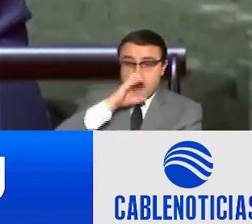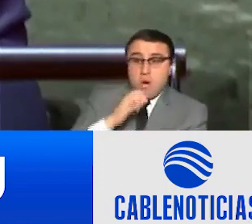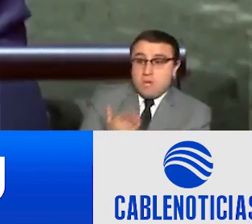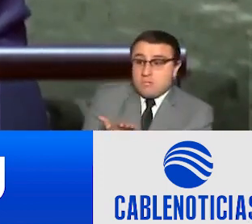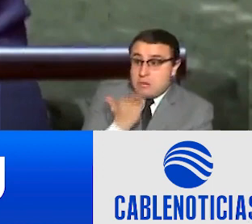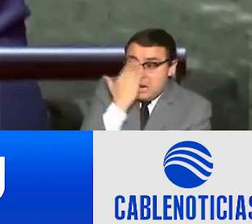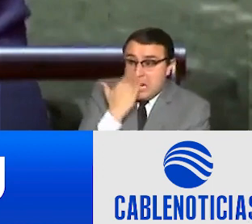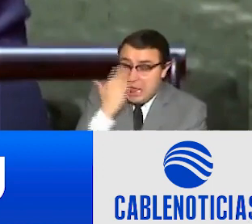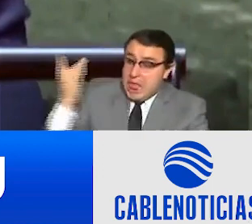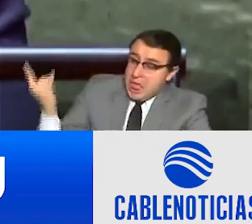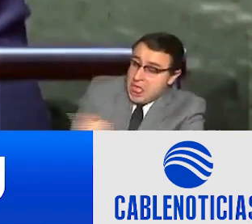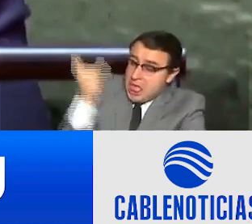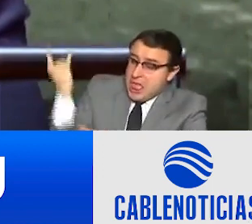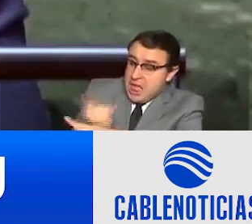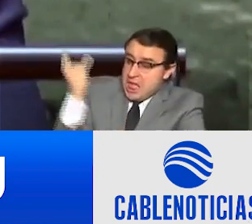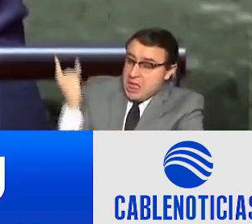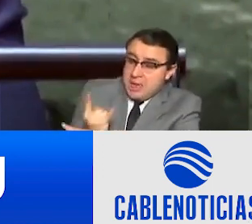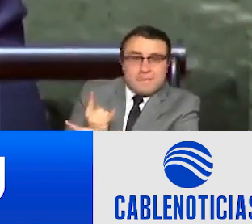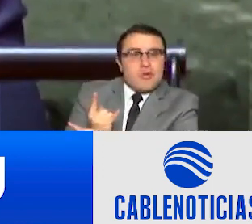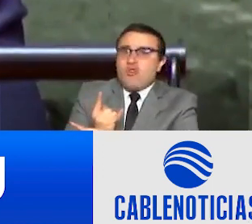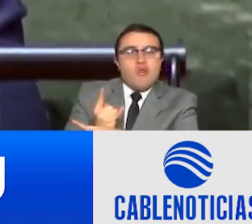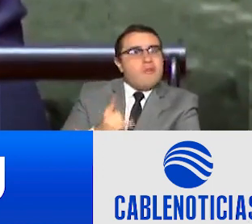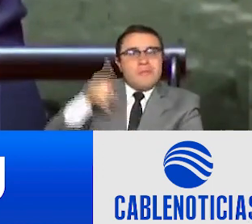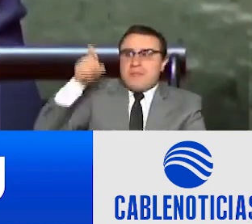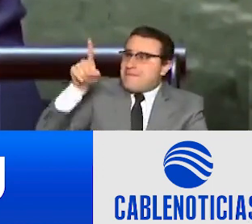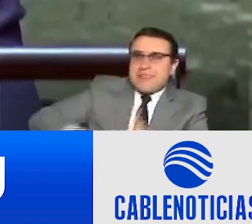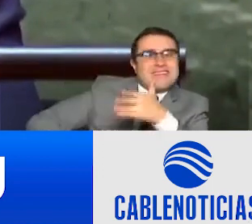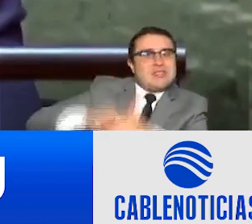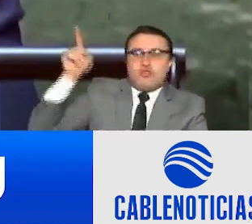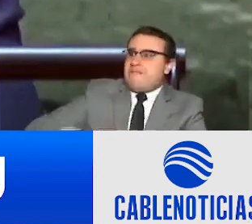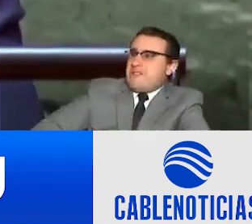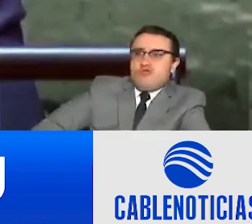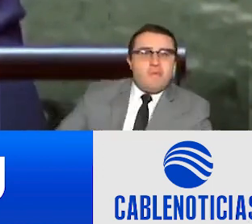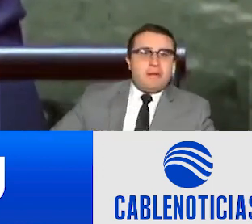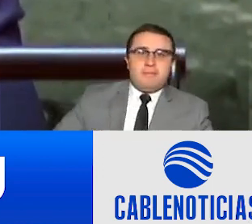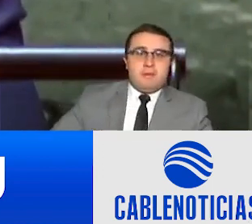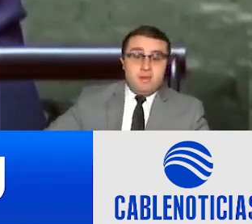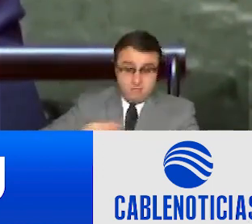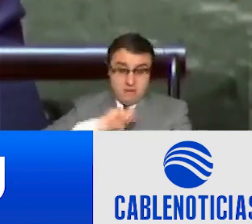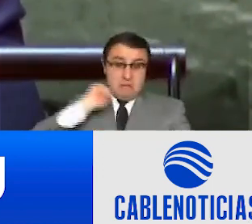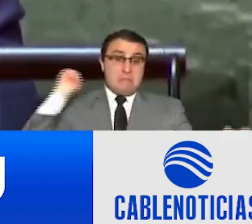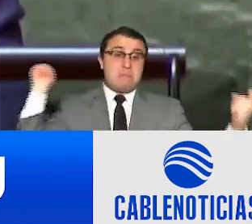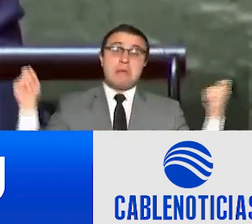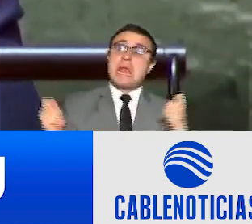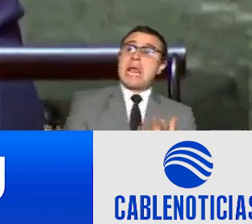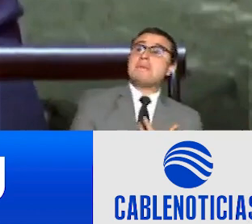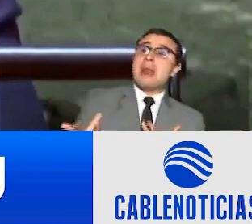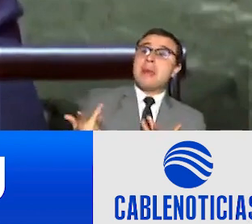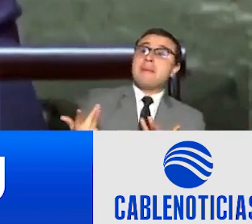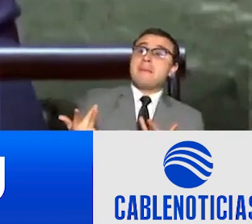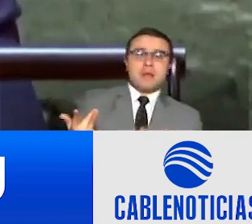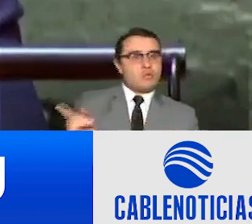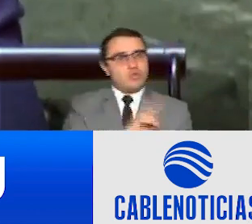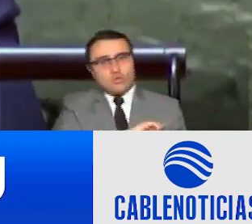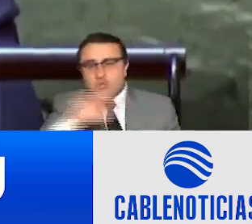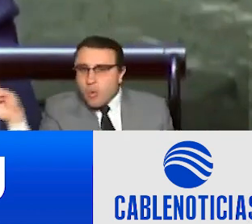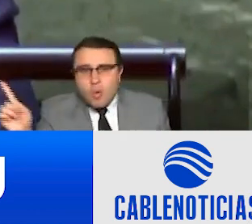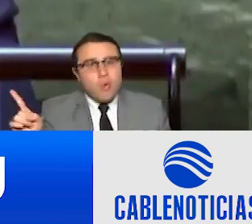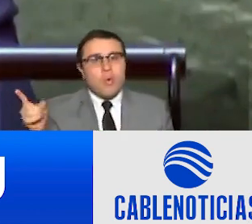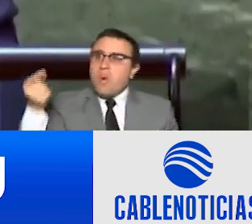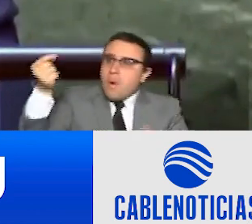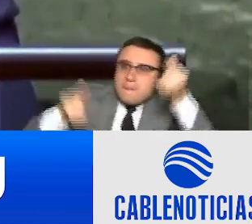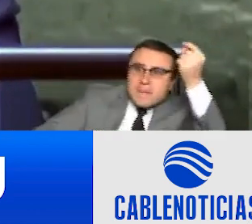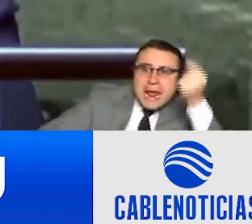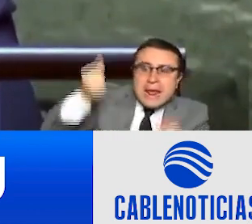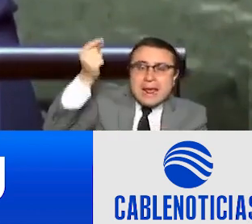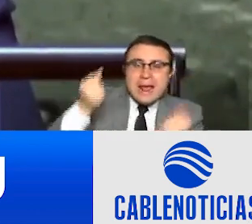gas de manera casi inmediata. La transición ya no da más espera. El mercado no lo está